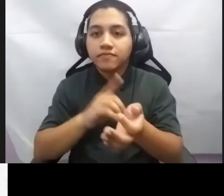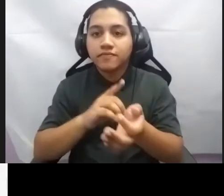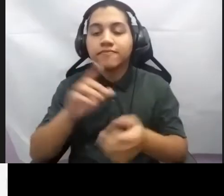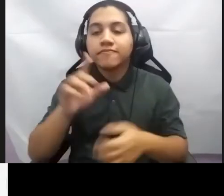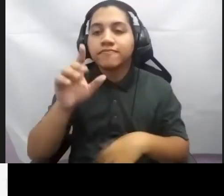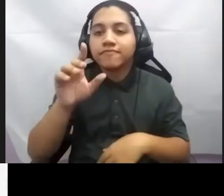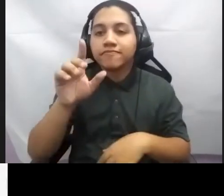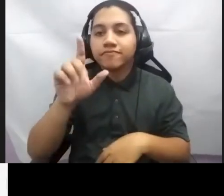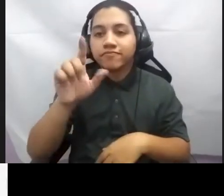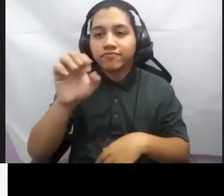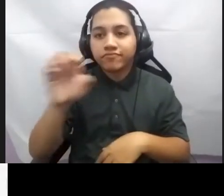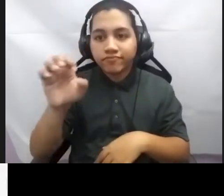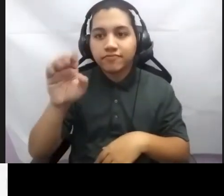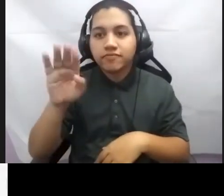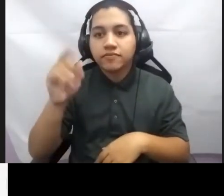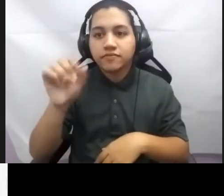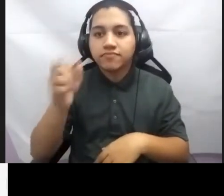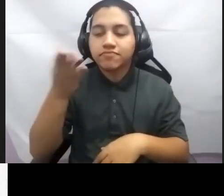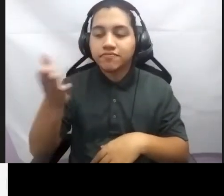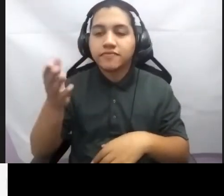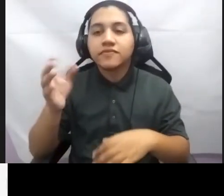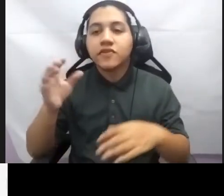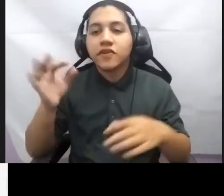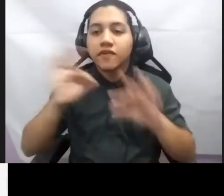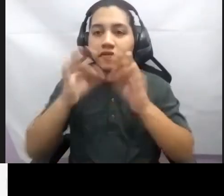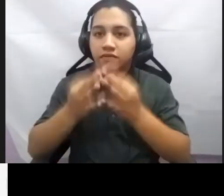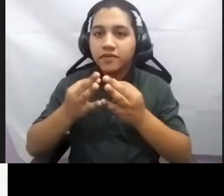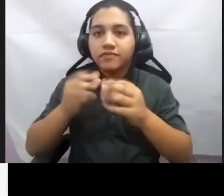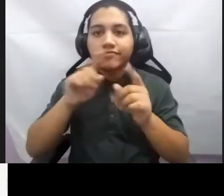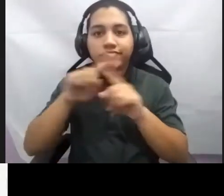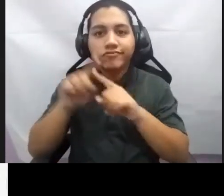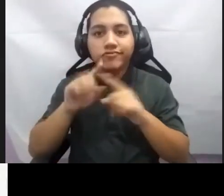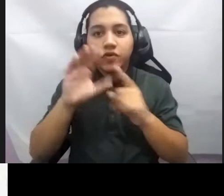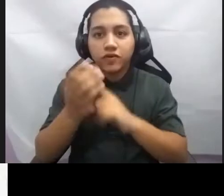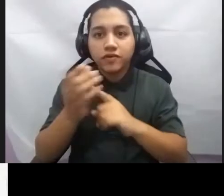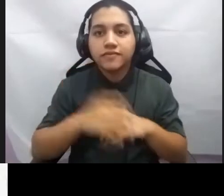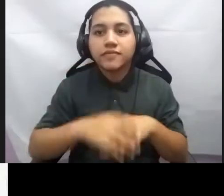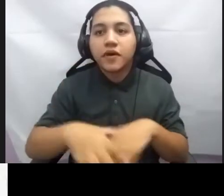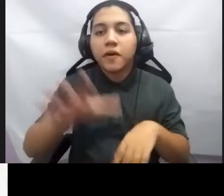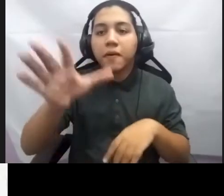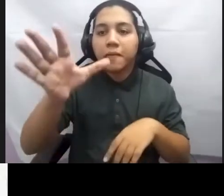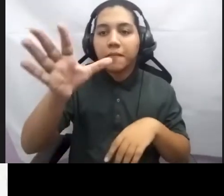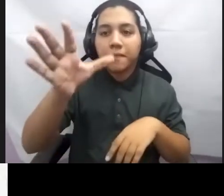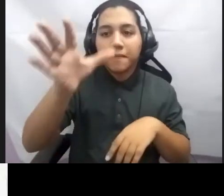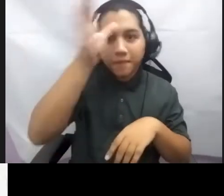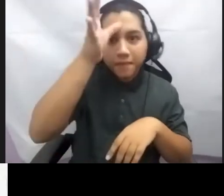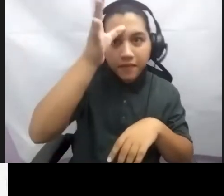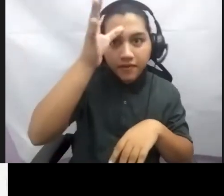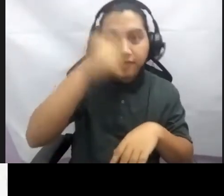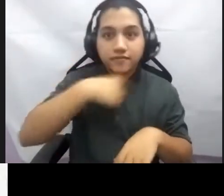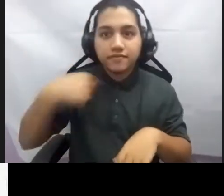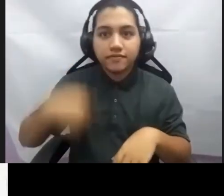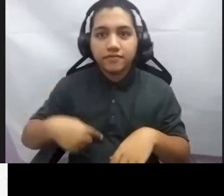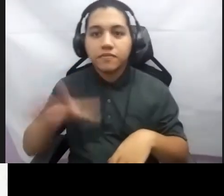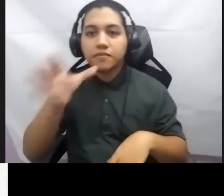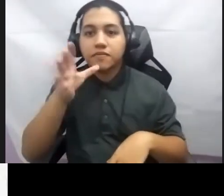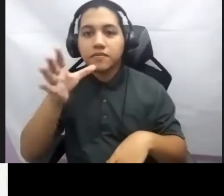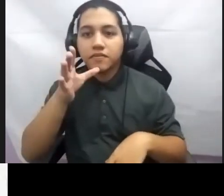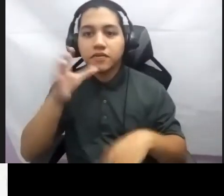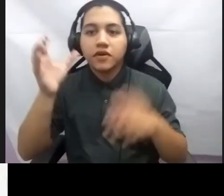una familia multicultural de inmigrantes, de padre chino y madre cubana. Posee un doctorado en filosofía